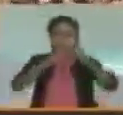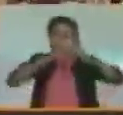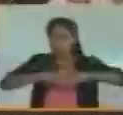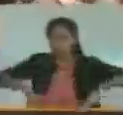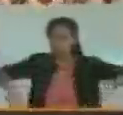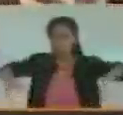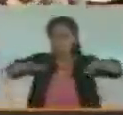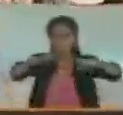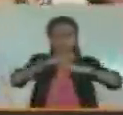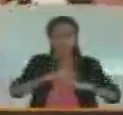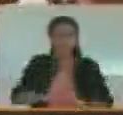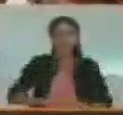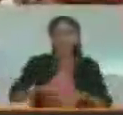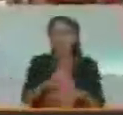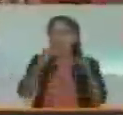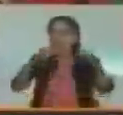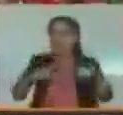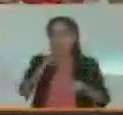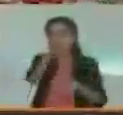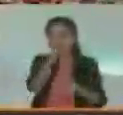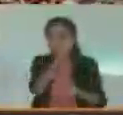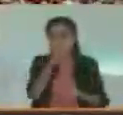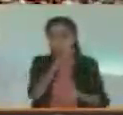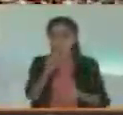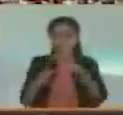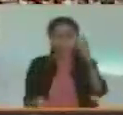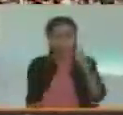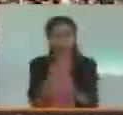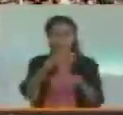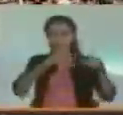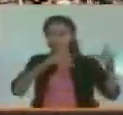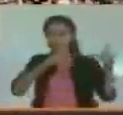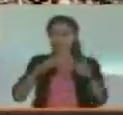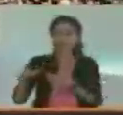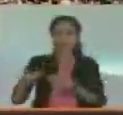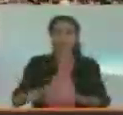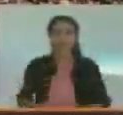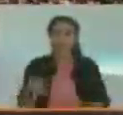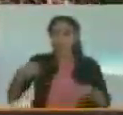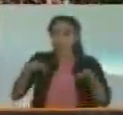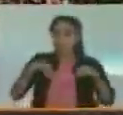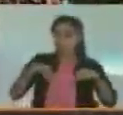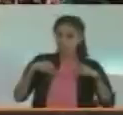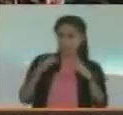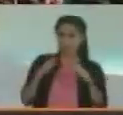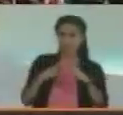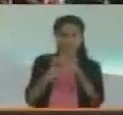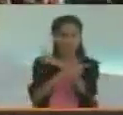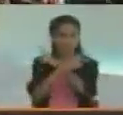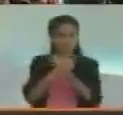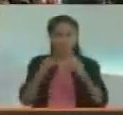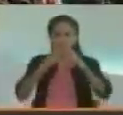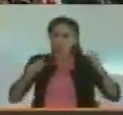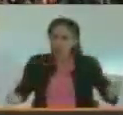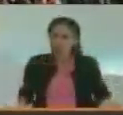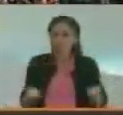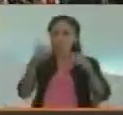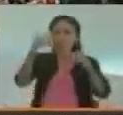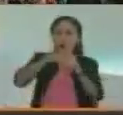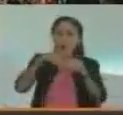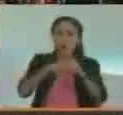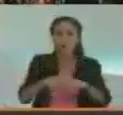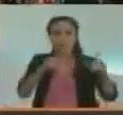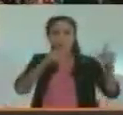desplegados para que este 20 de mayo no se quede nadie en la casa,